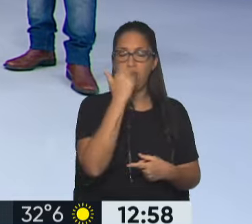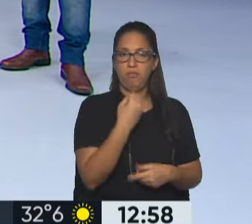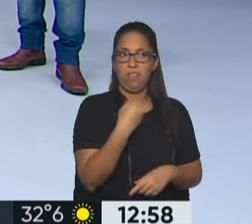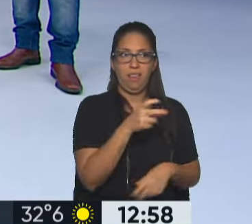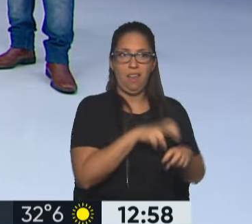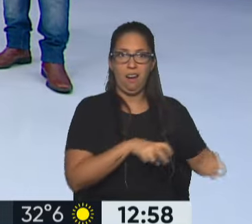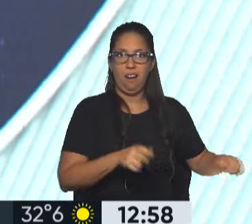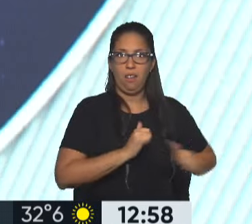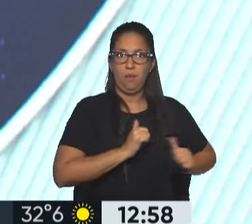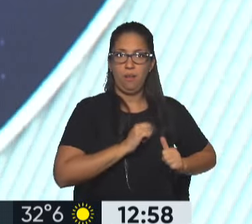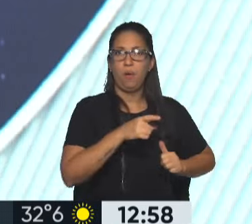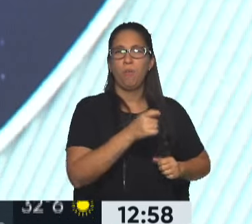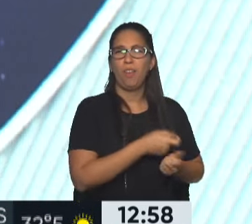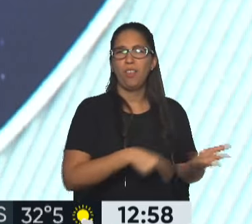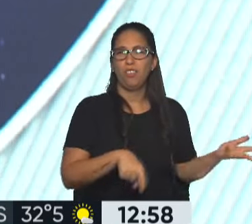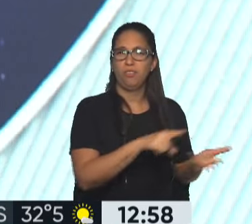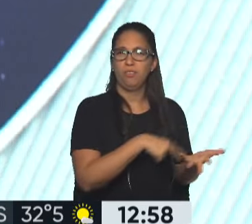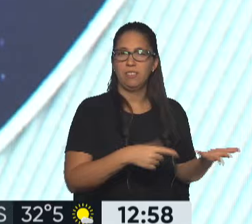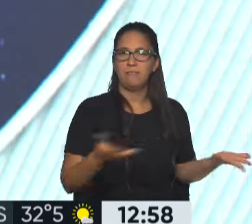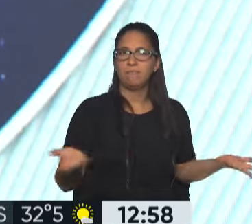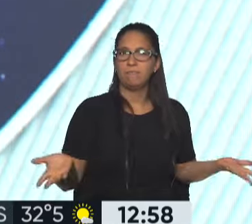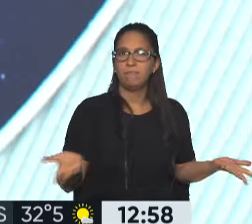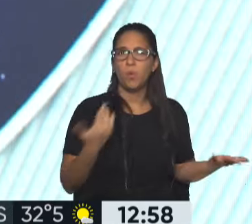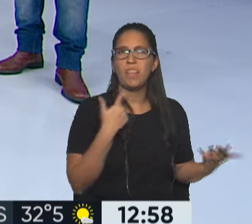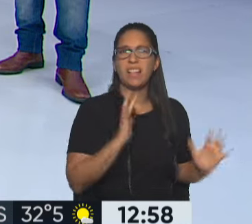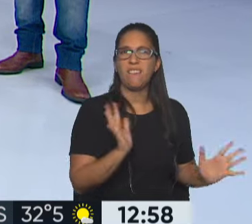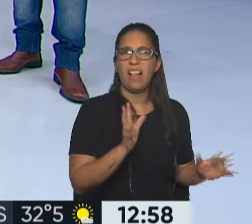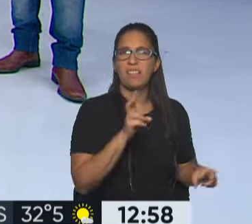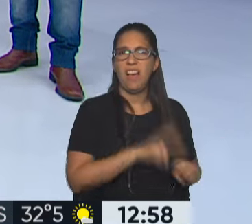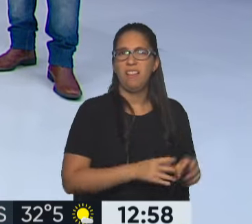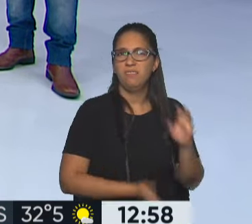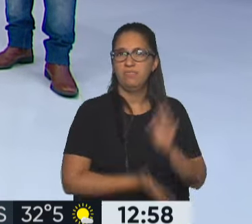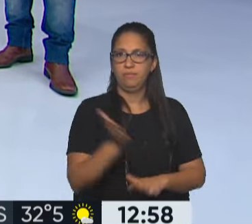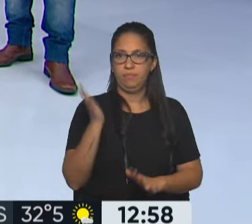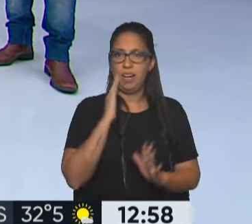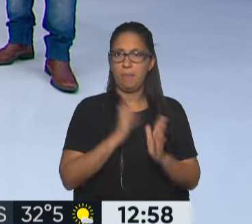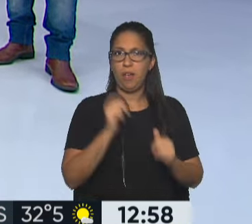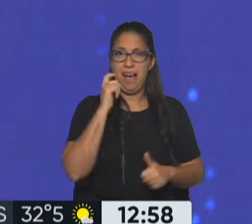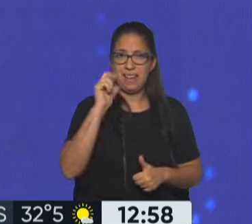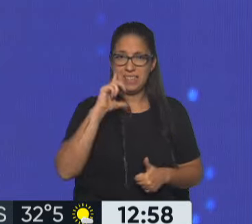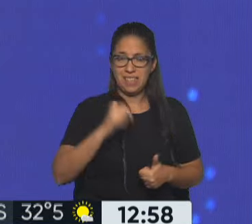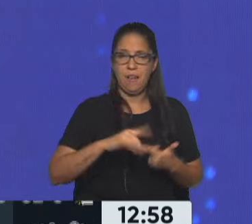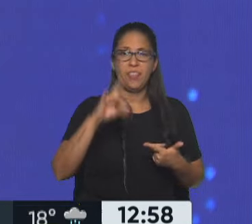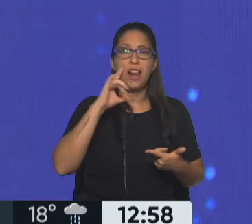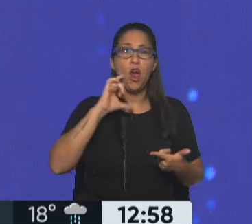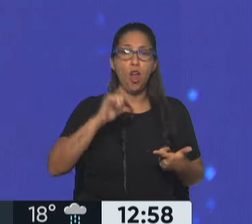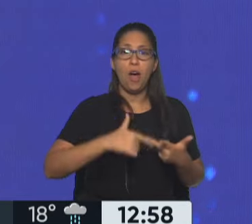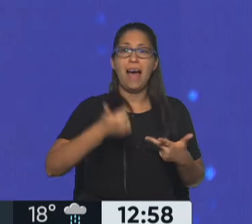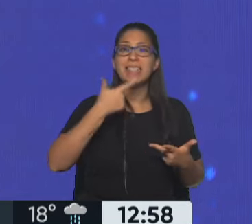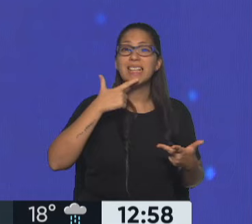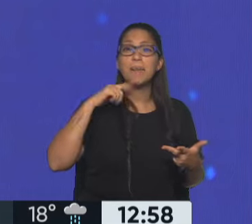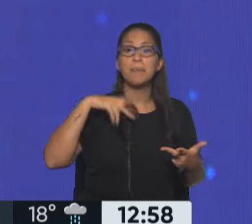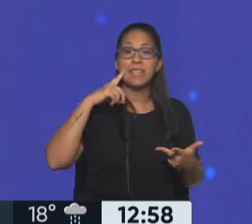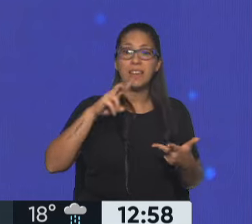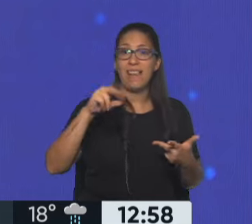Pero buena parte de estos jugadores quizás ni hacía falta que se sienten. Mirá, yo te lo leo rápido. García, Di Lolo, Anselmino,